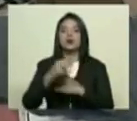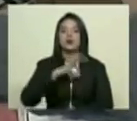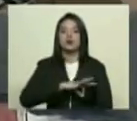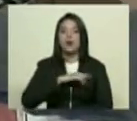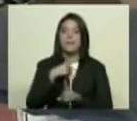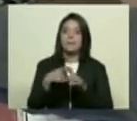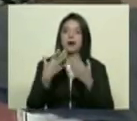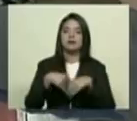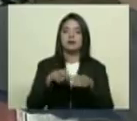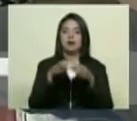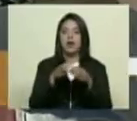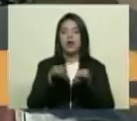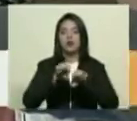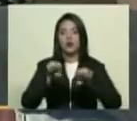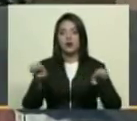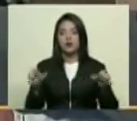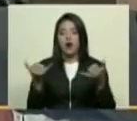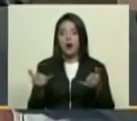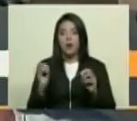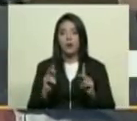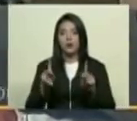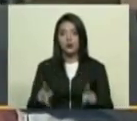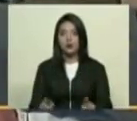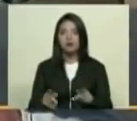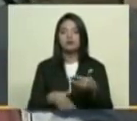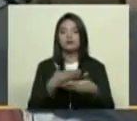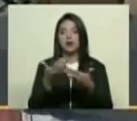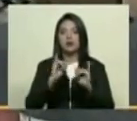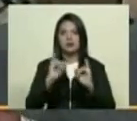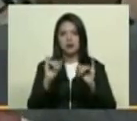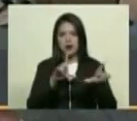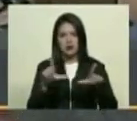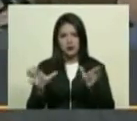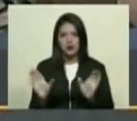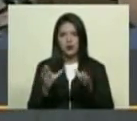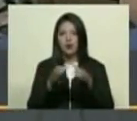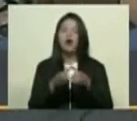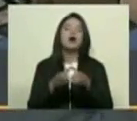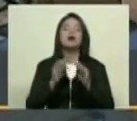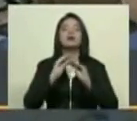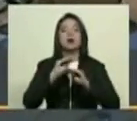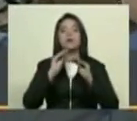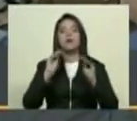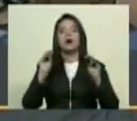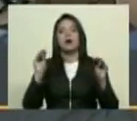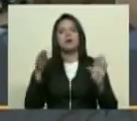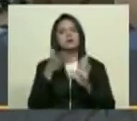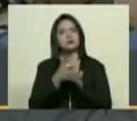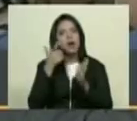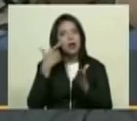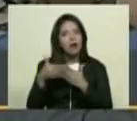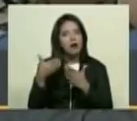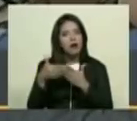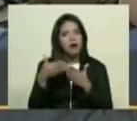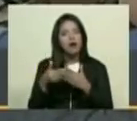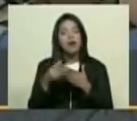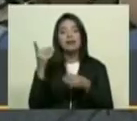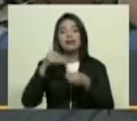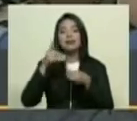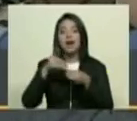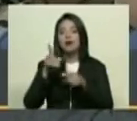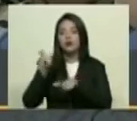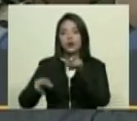de educación que en esta oportunidad se han reunido gracias a nuestro llamado para verificar la base de datos de